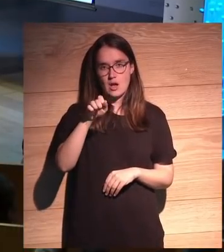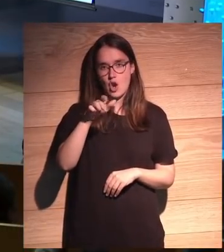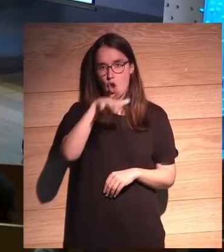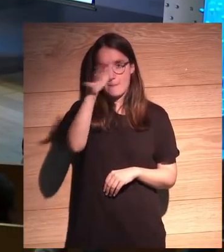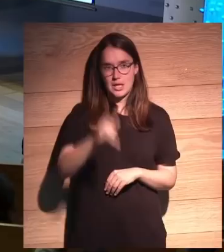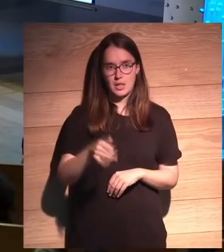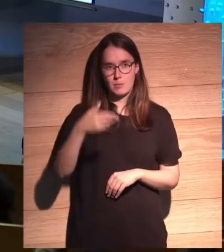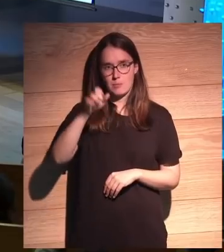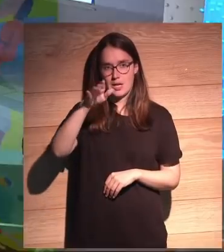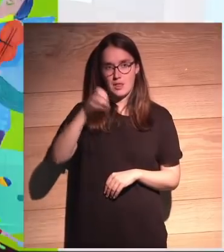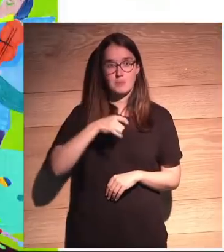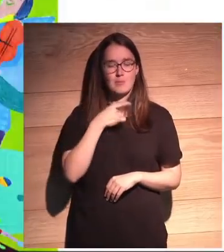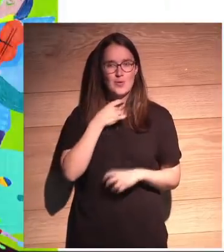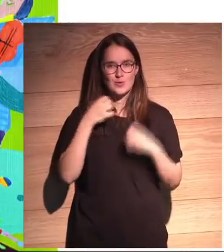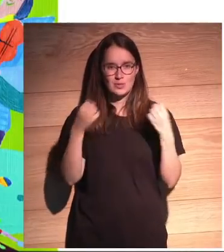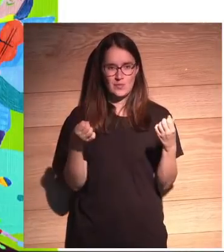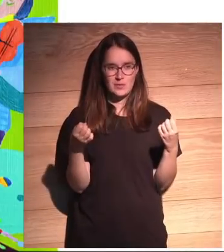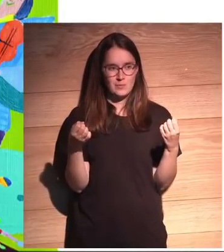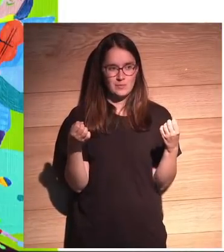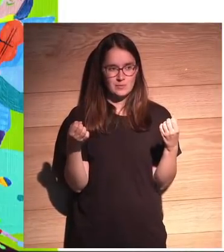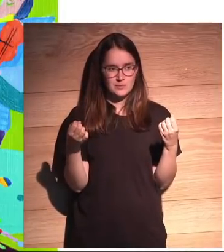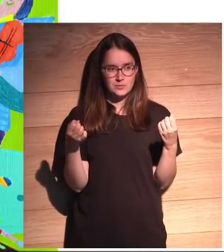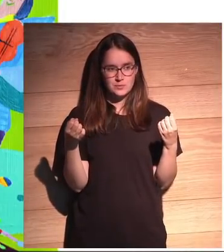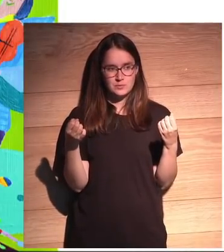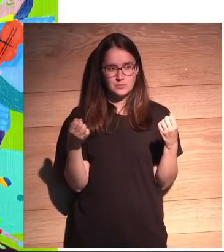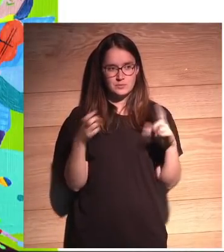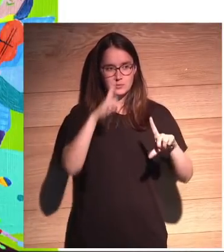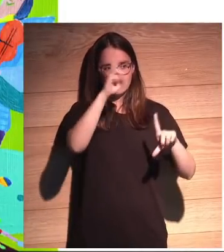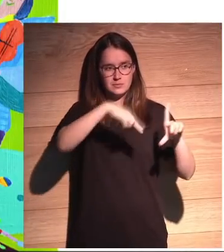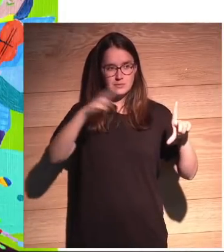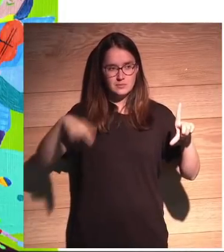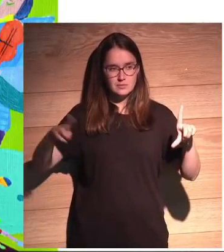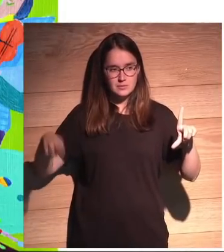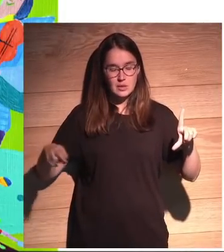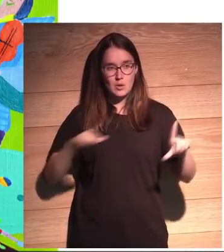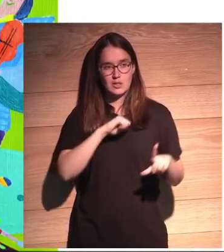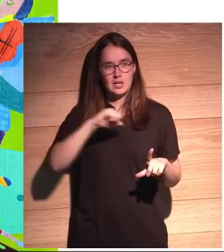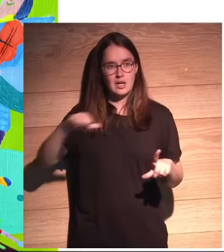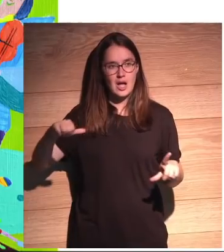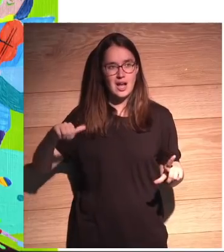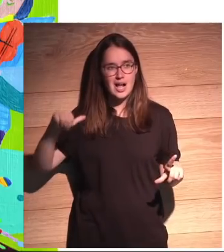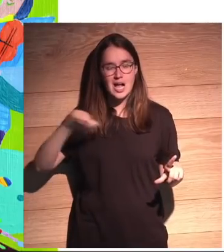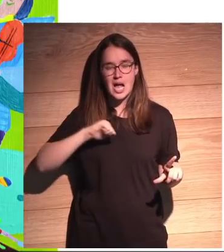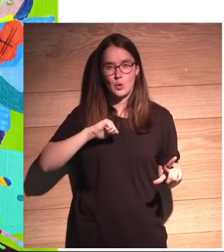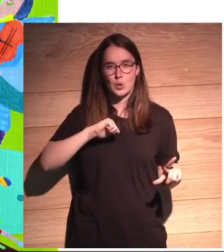que a mí me gusta muchísimo, del cuadro, del autorretrato de